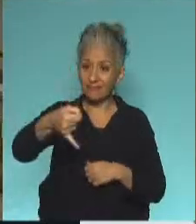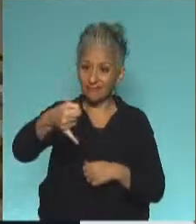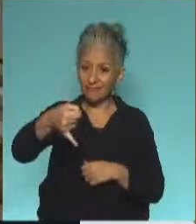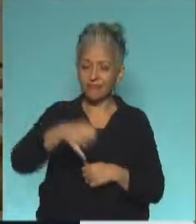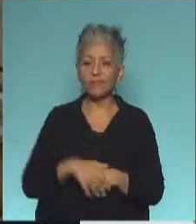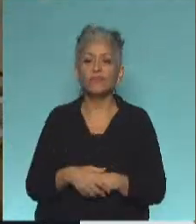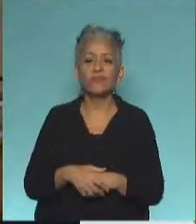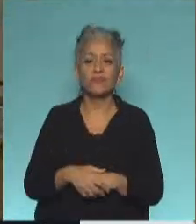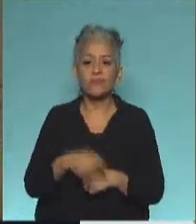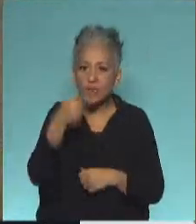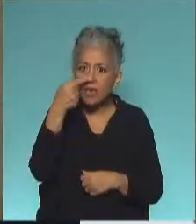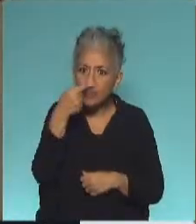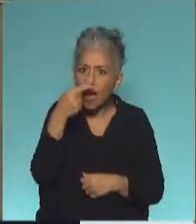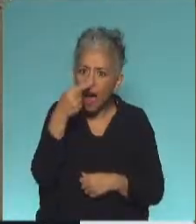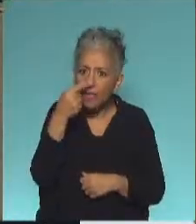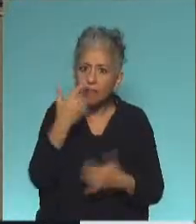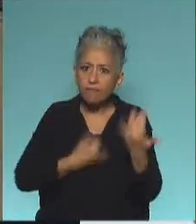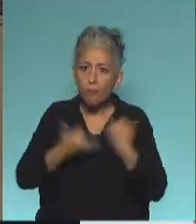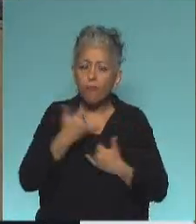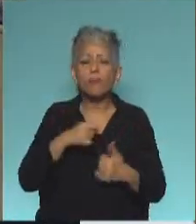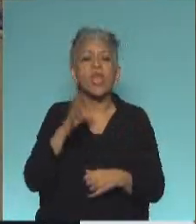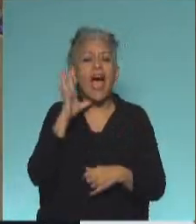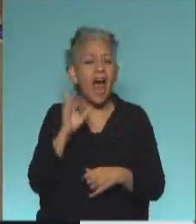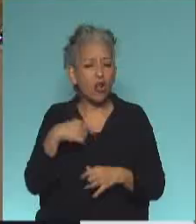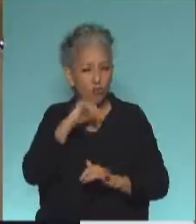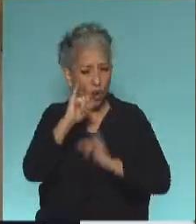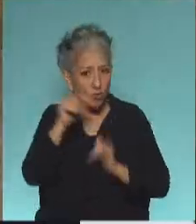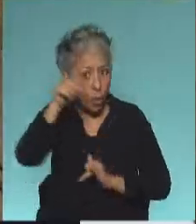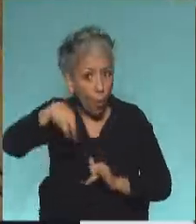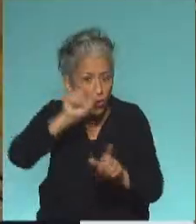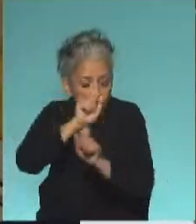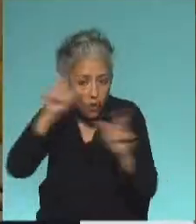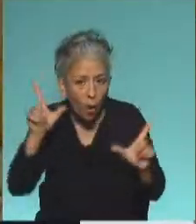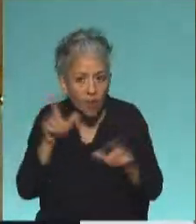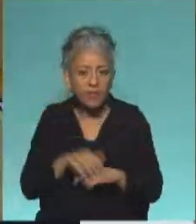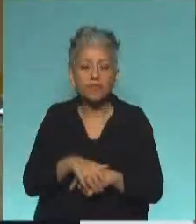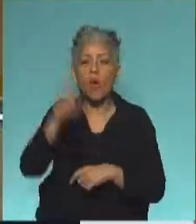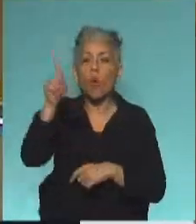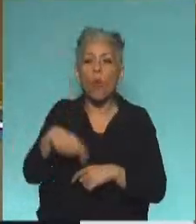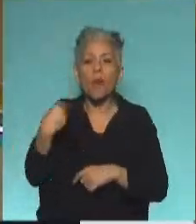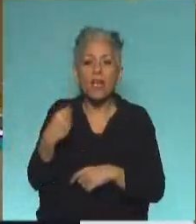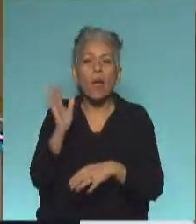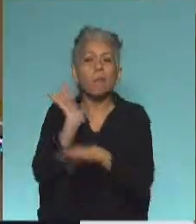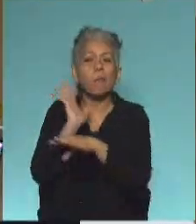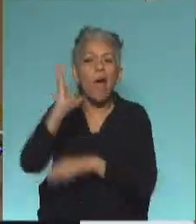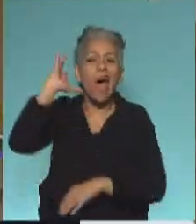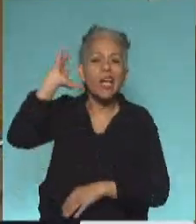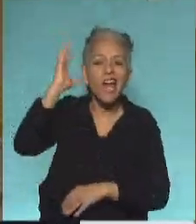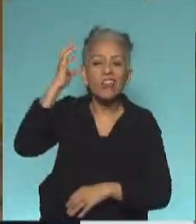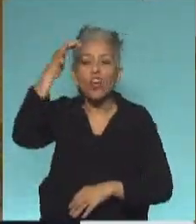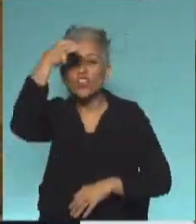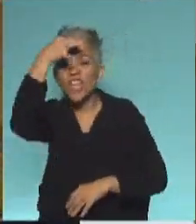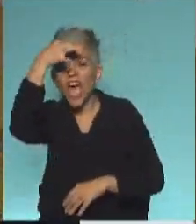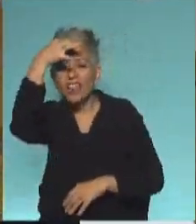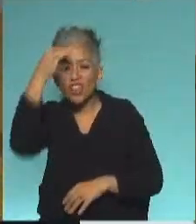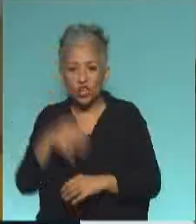Así es, ¿eh? Muy interesante todo. Y les voy a contar algo que los va a sorprender. Vuelve el radioteatro. Sí, exactamente,